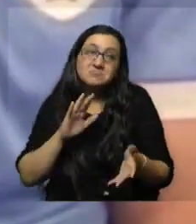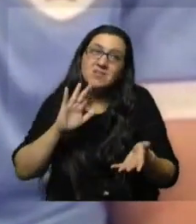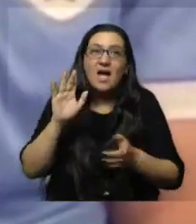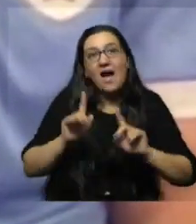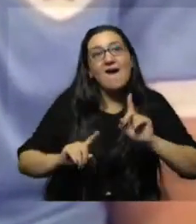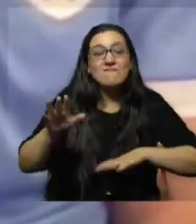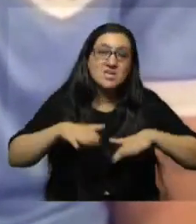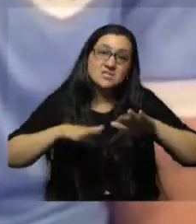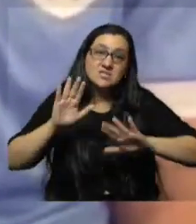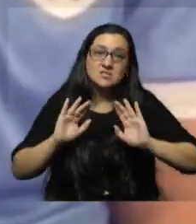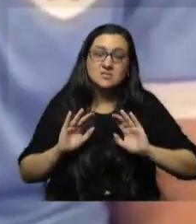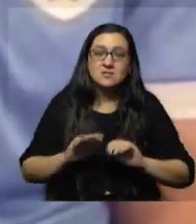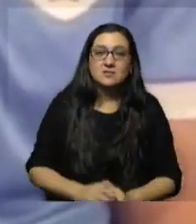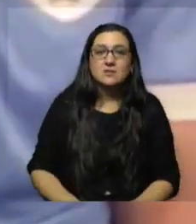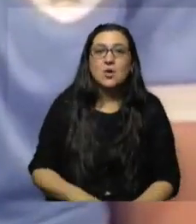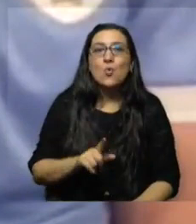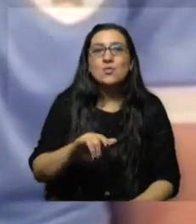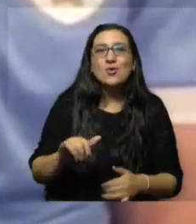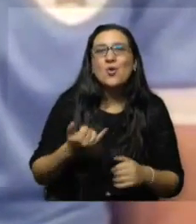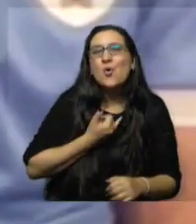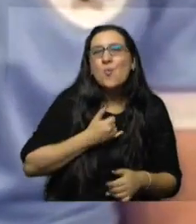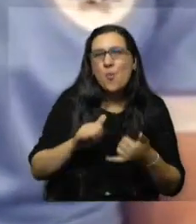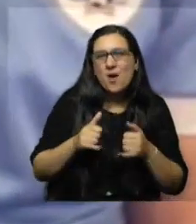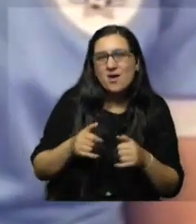son con la izquierda, con la derecha? ¿Cómo juegan?